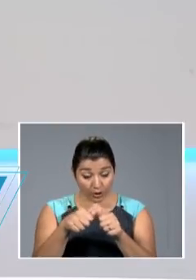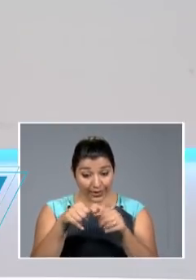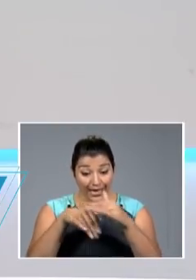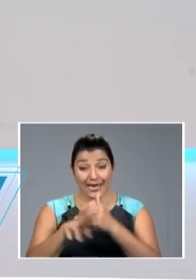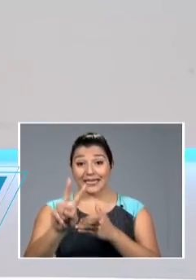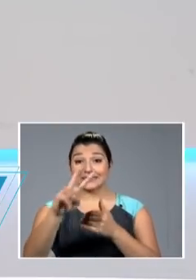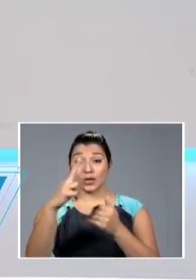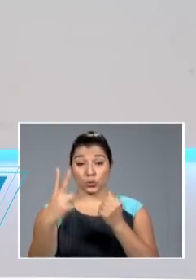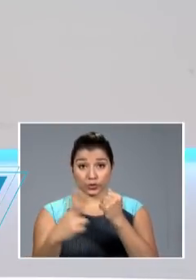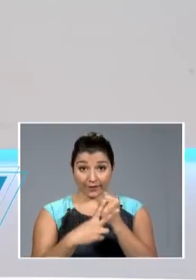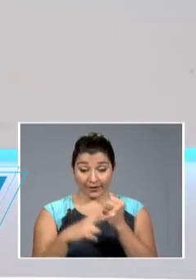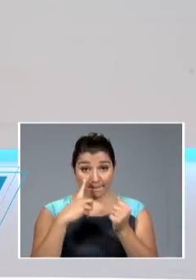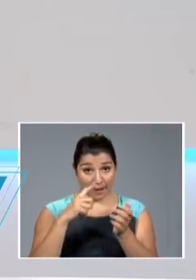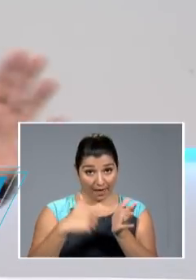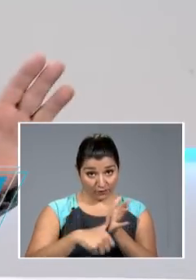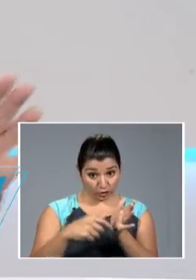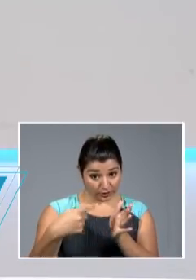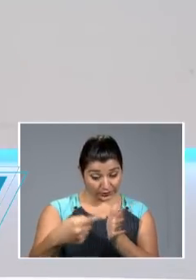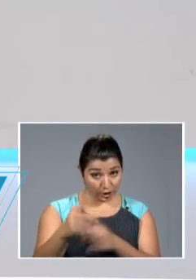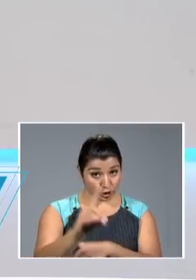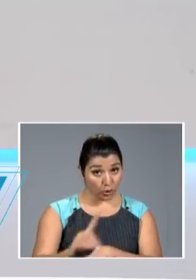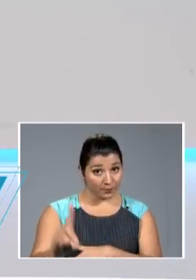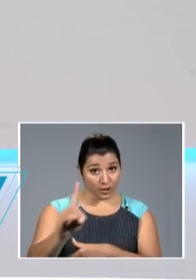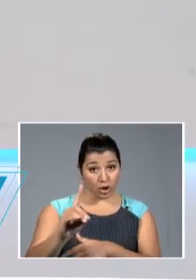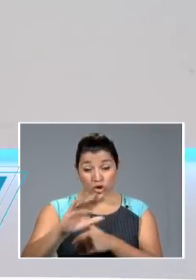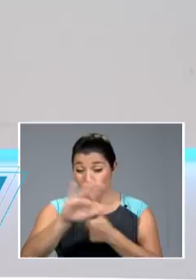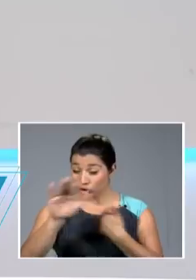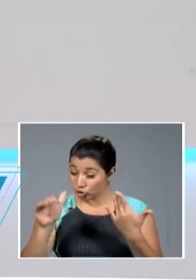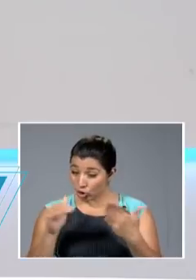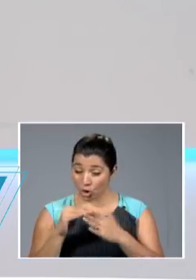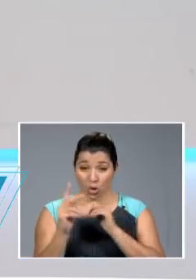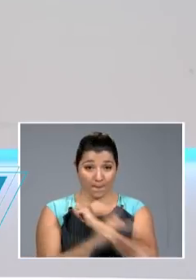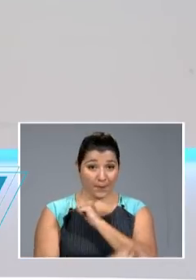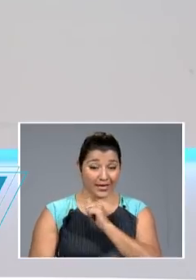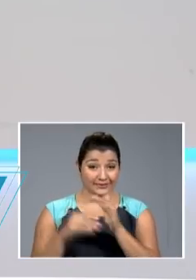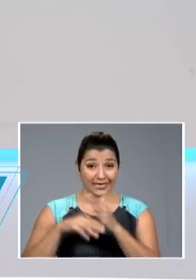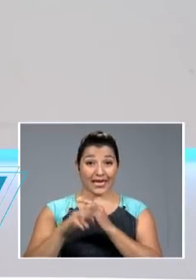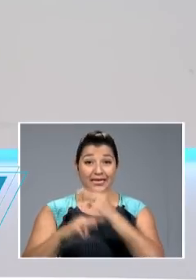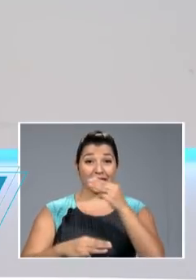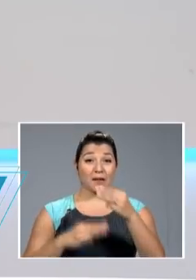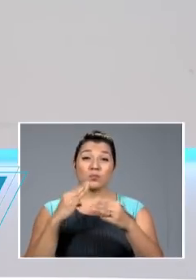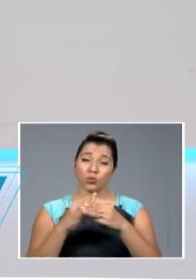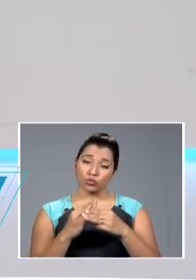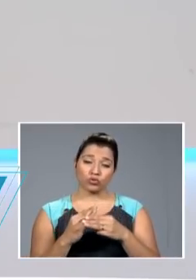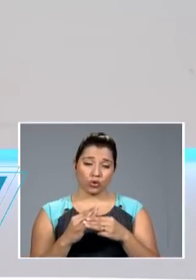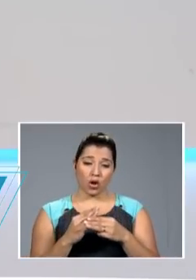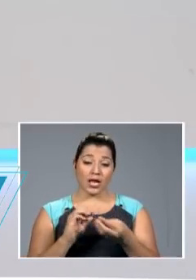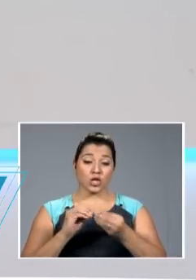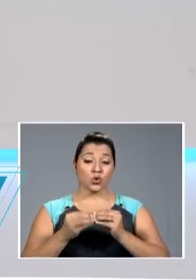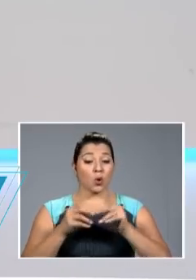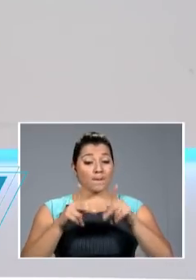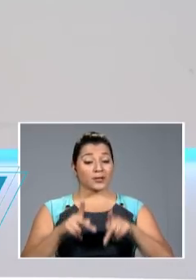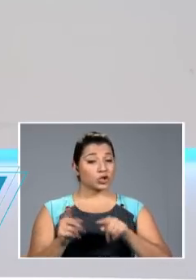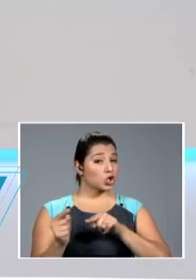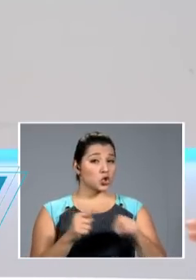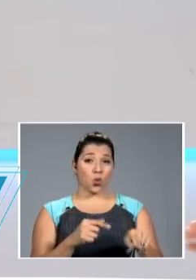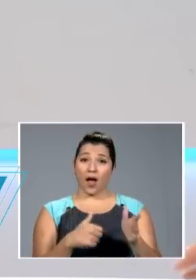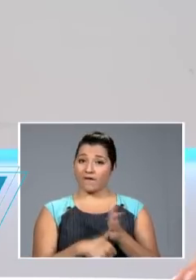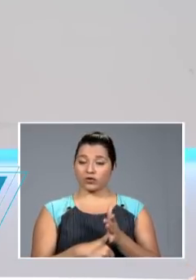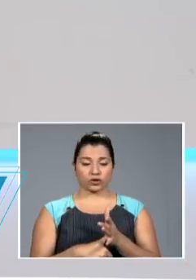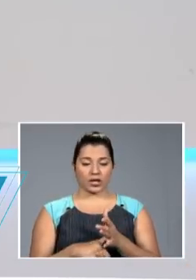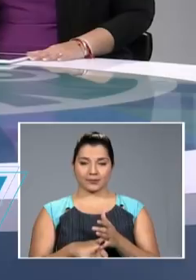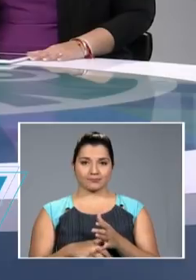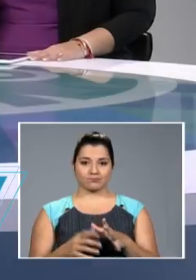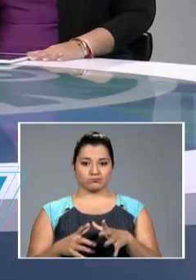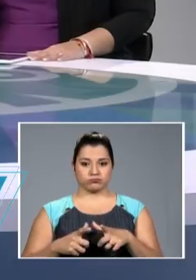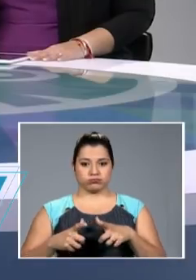segunda ronda, en todos los países del mundo lo usual es que el abstencionismo sea mucho mayor. Don José Carlos,